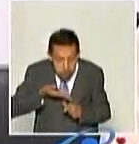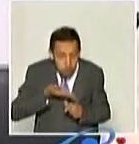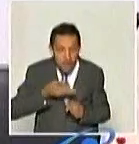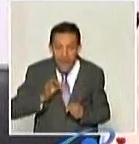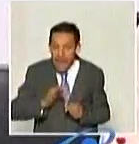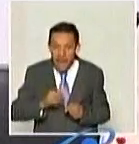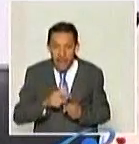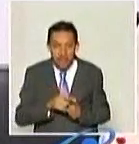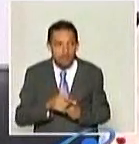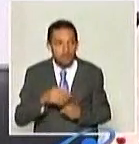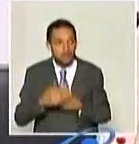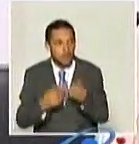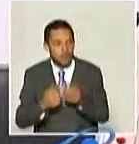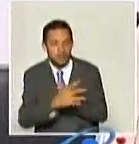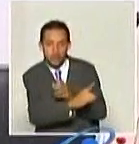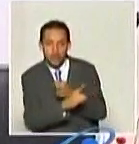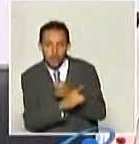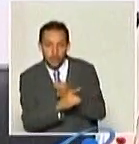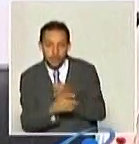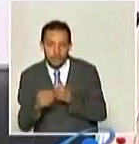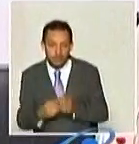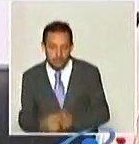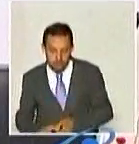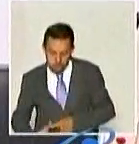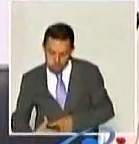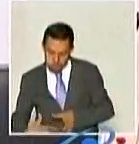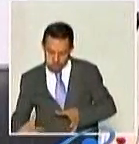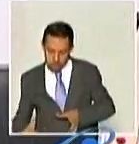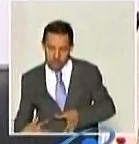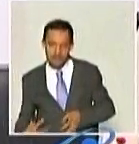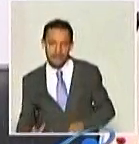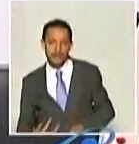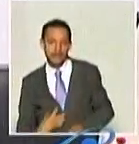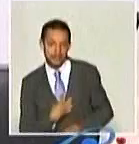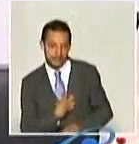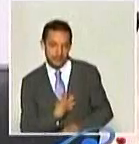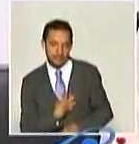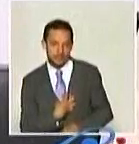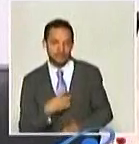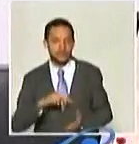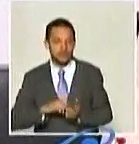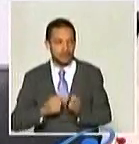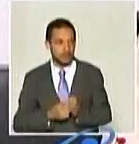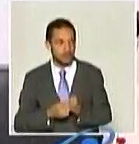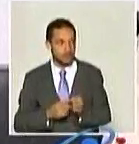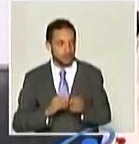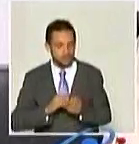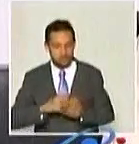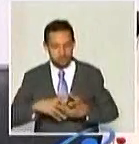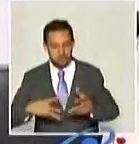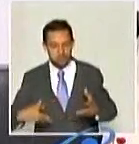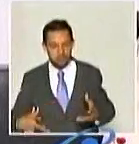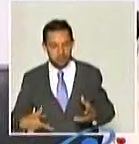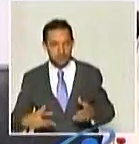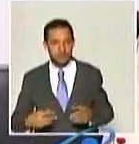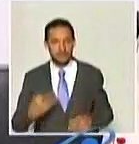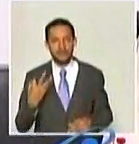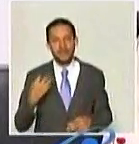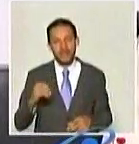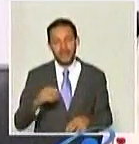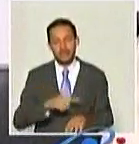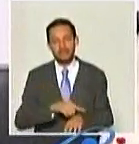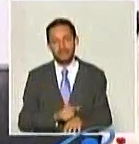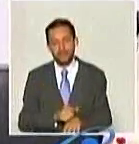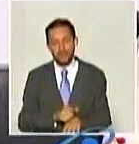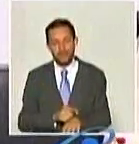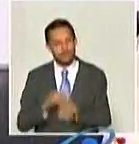el azúcar para su propia alimentación. Esa es una mutación que en 30 minutos que se quede una célula sin